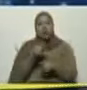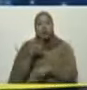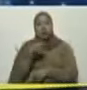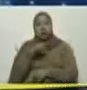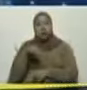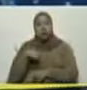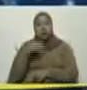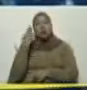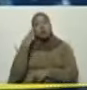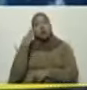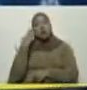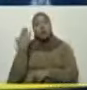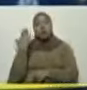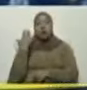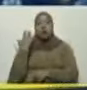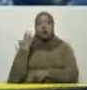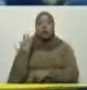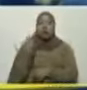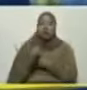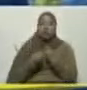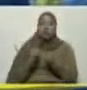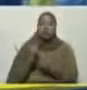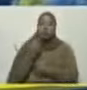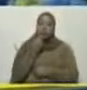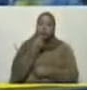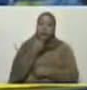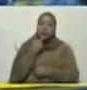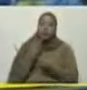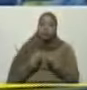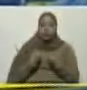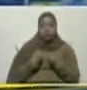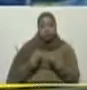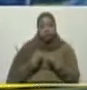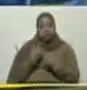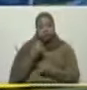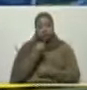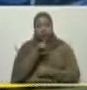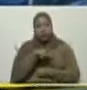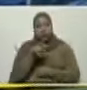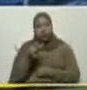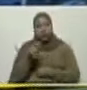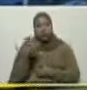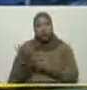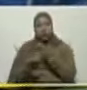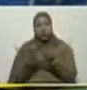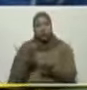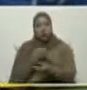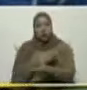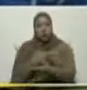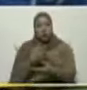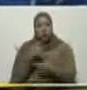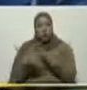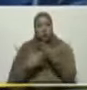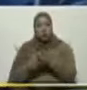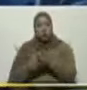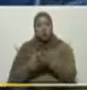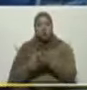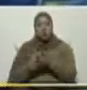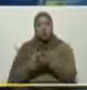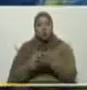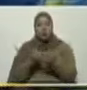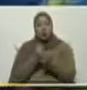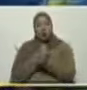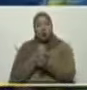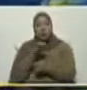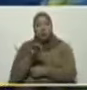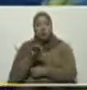no sabe lo que es la belleza de la vida cuando tiene la llama Sagrada encendida y ama la